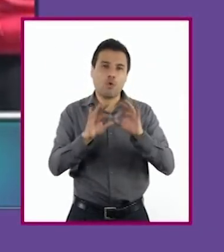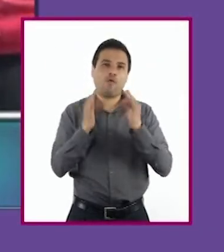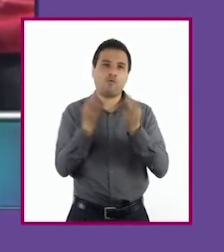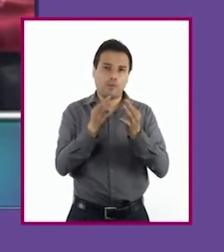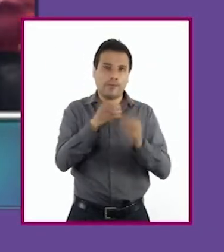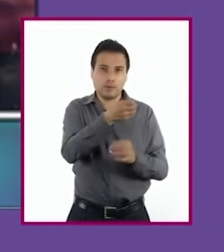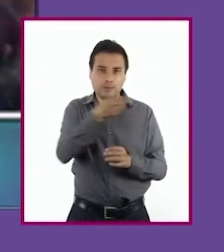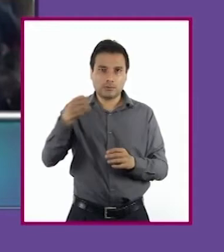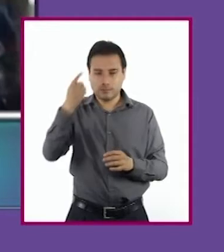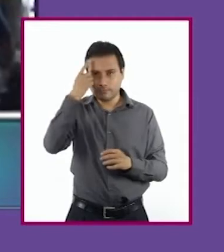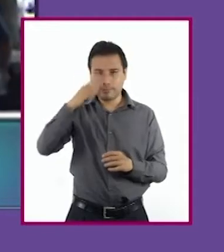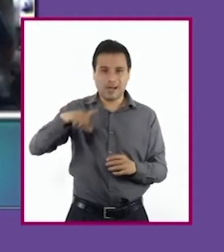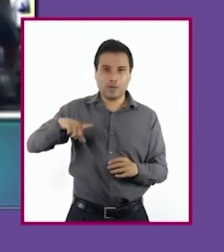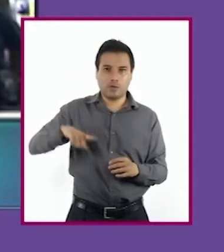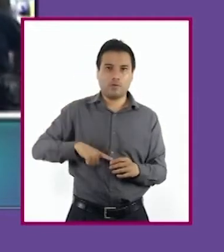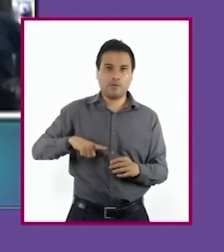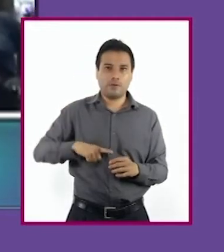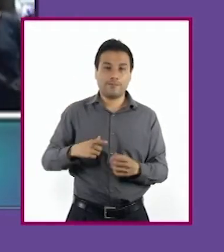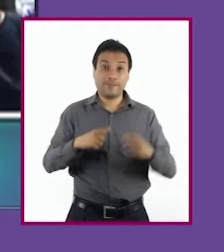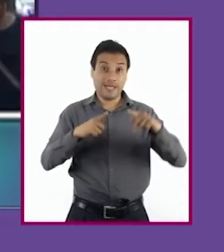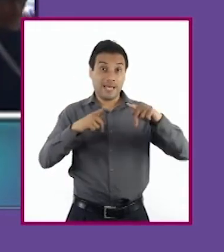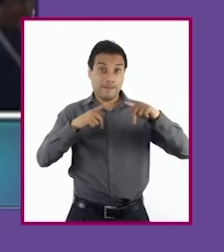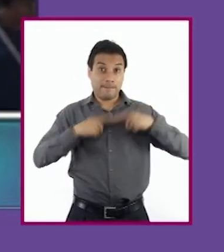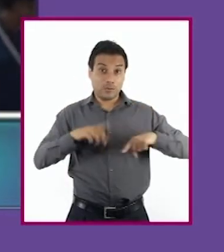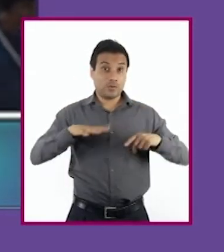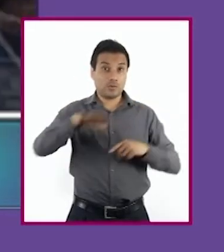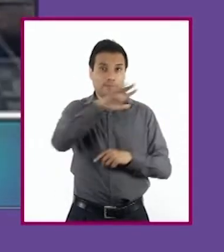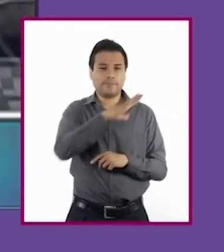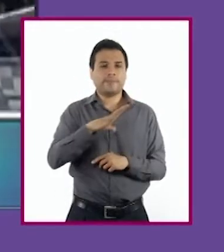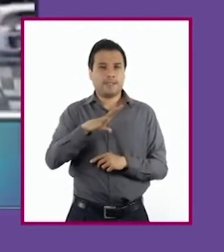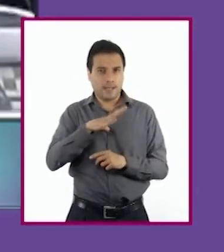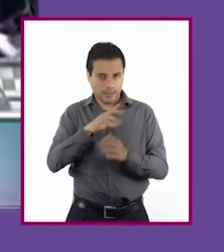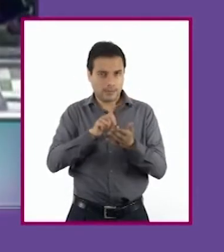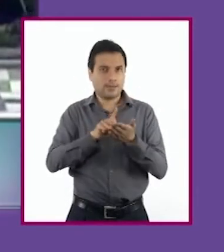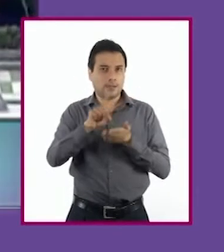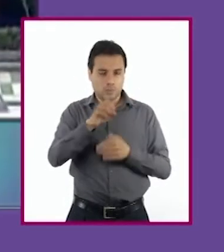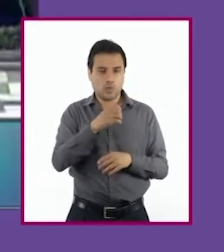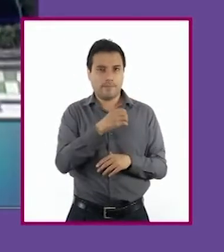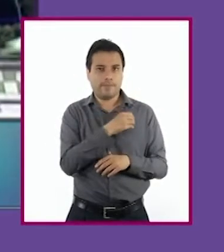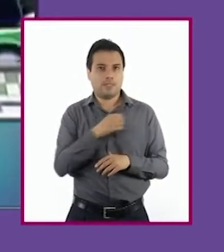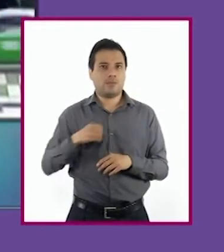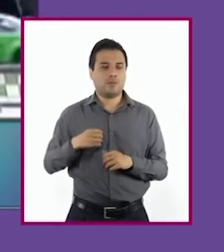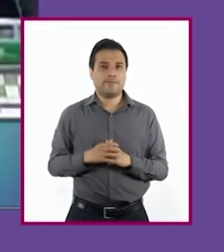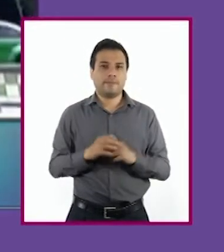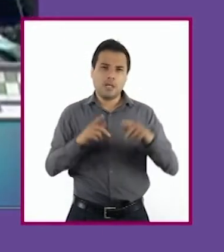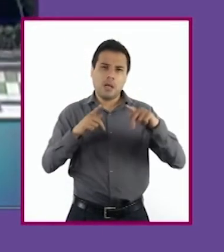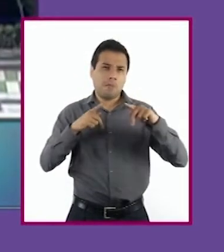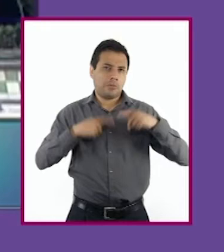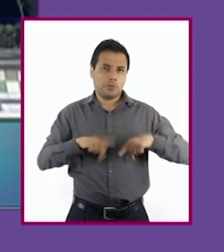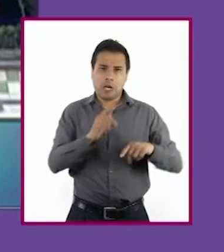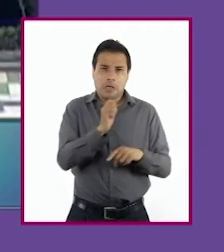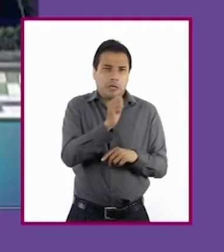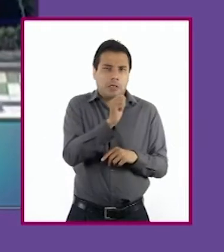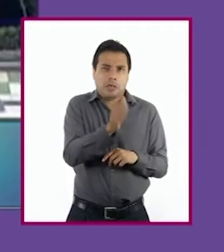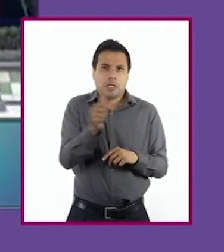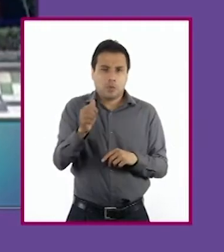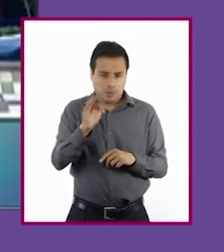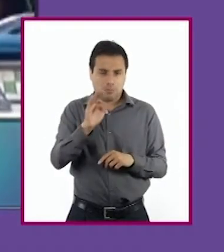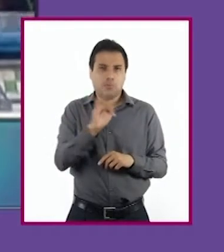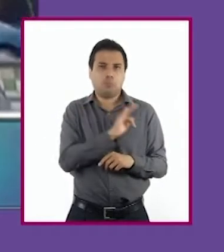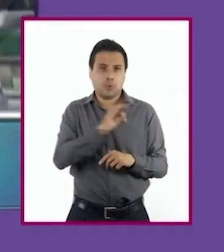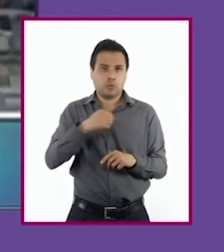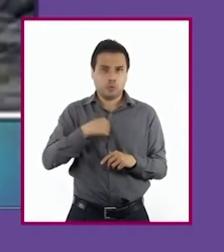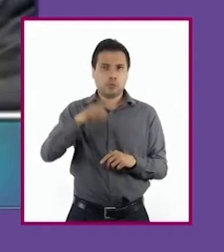para gobernar, donde los ciudadanos tienen derechos y obligaciones. Cada individuo puede aspirar a ser representante de la